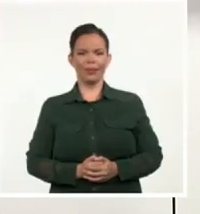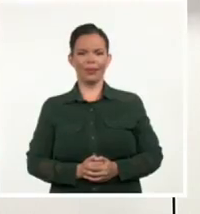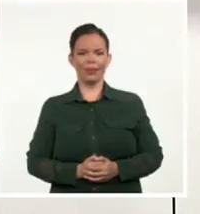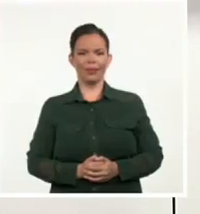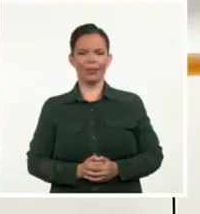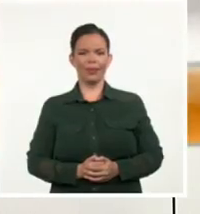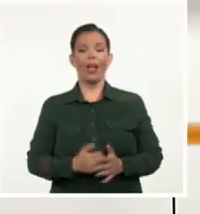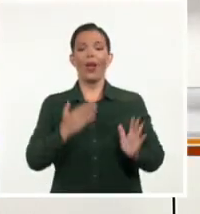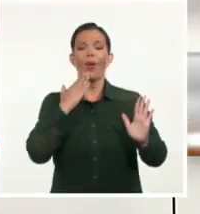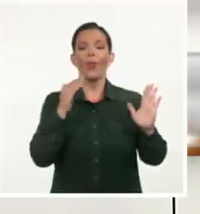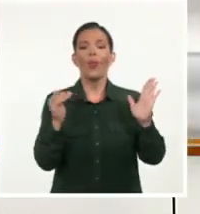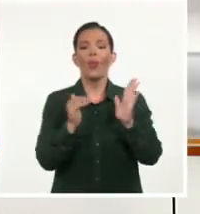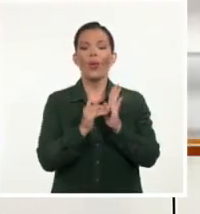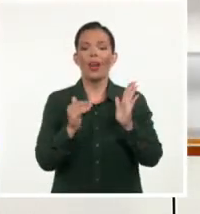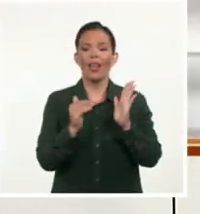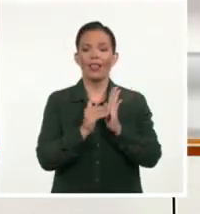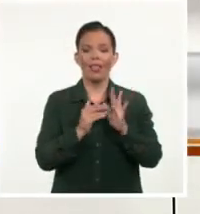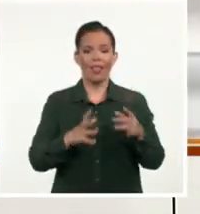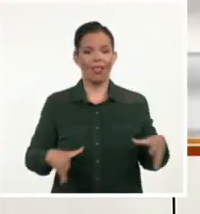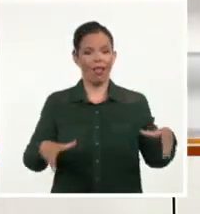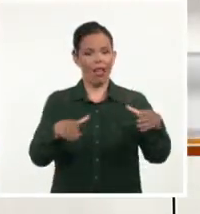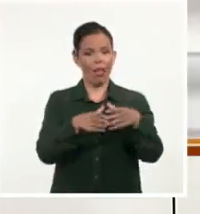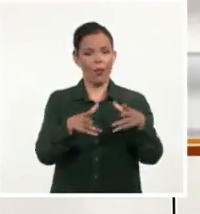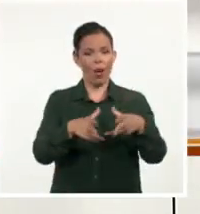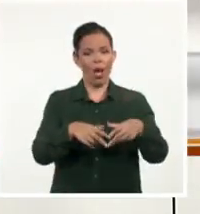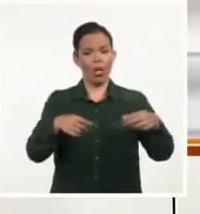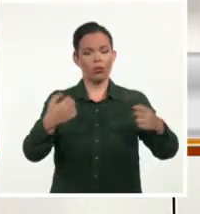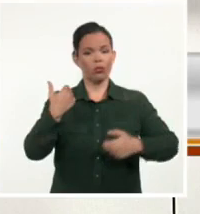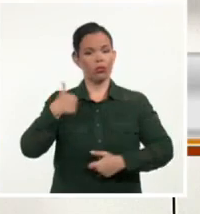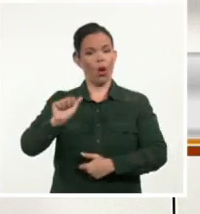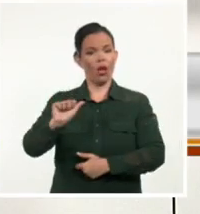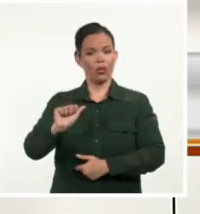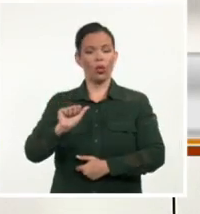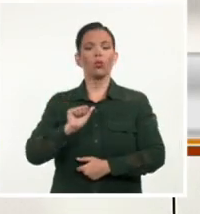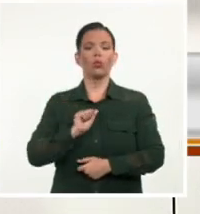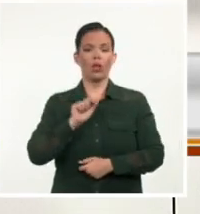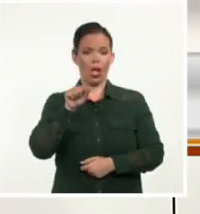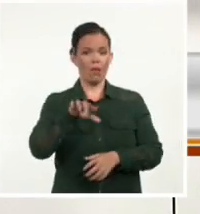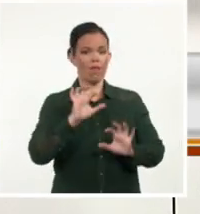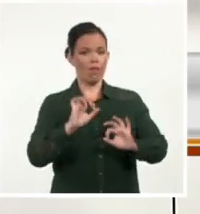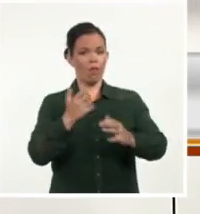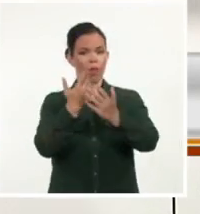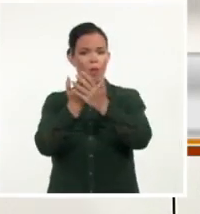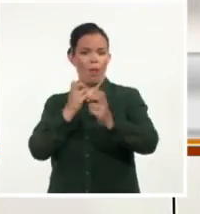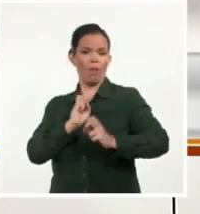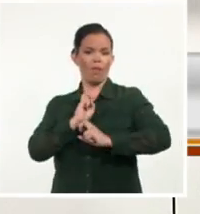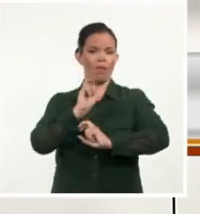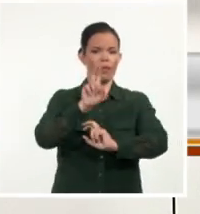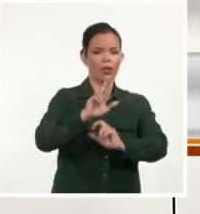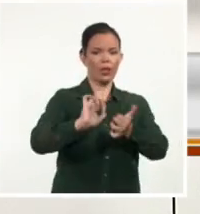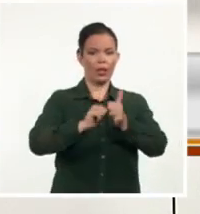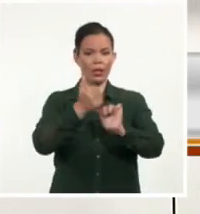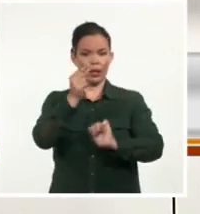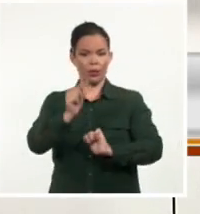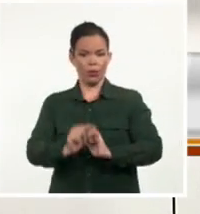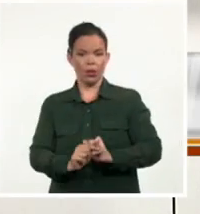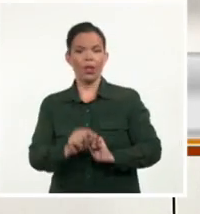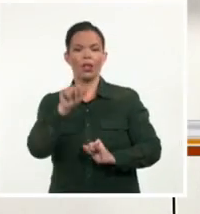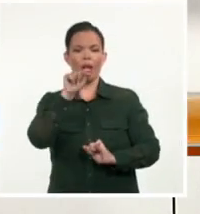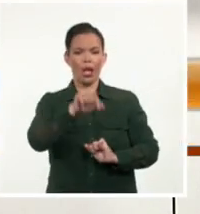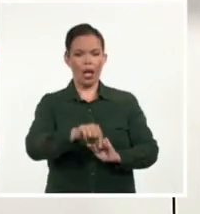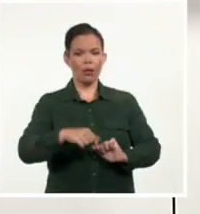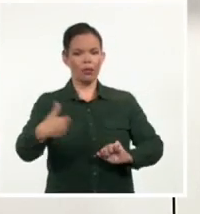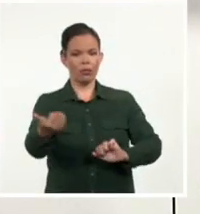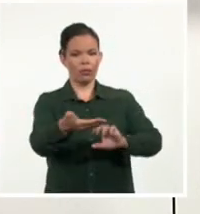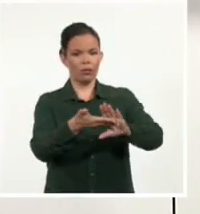buenas tardes el equipo de japón cometió una violación en la labor del lanzador abridor que aguirre usa y le fue confiscado